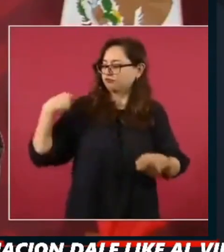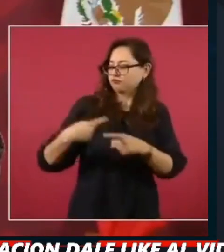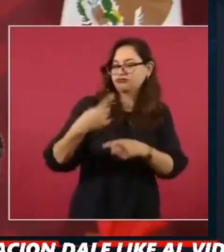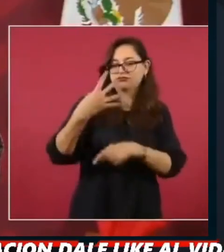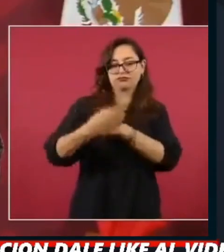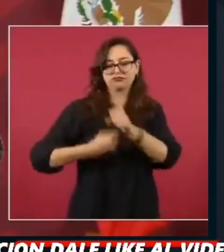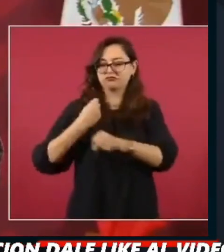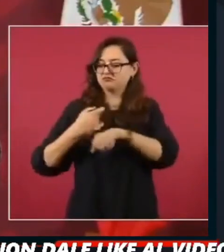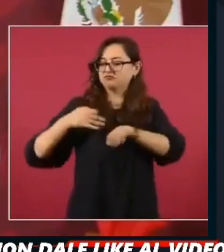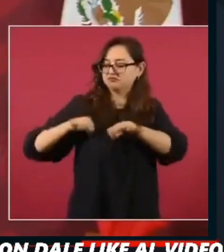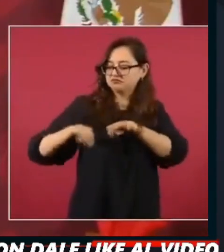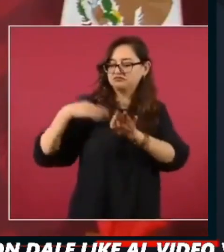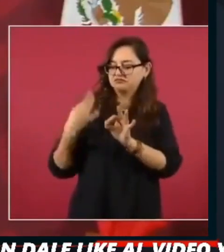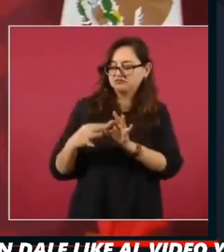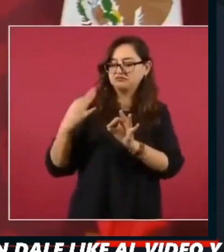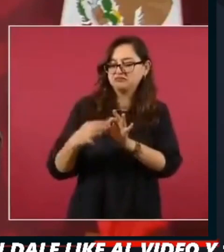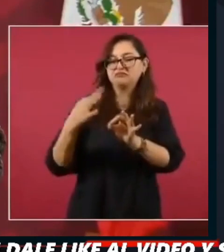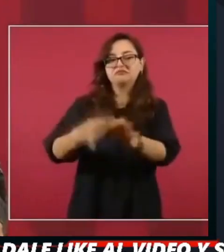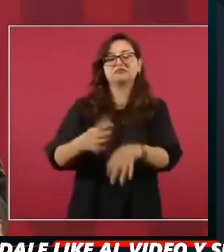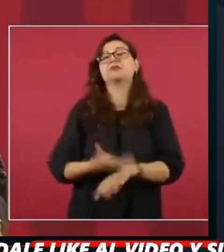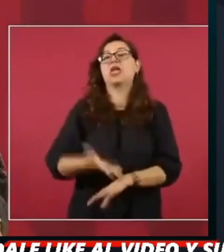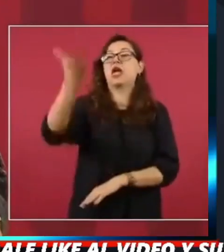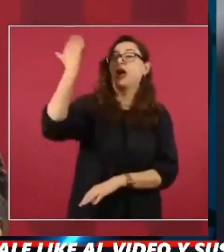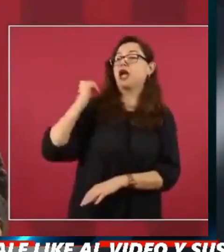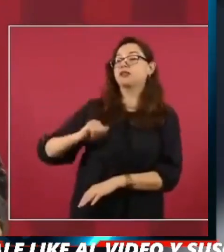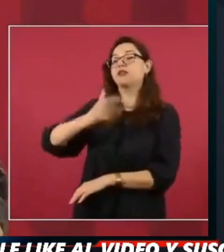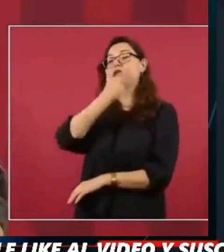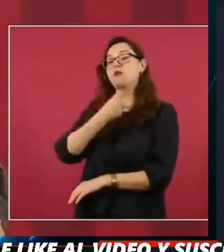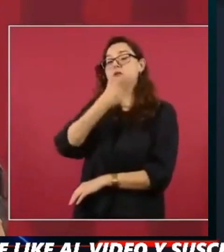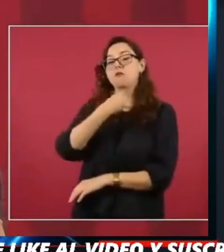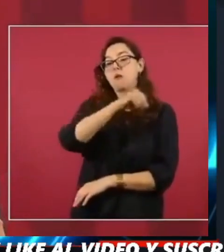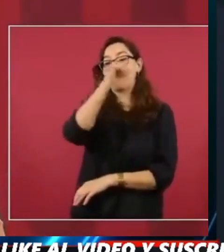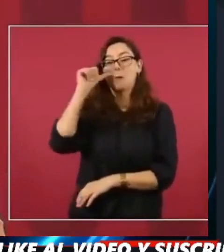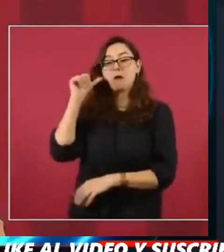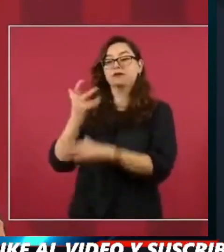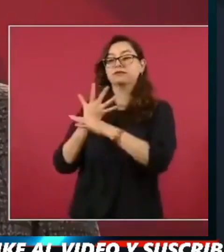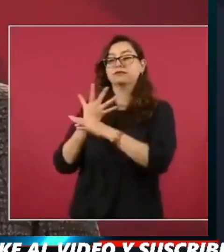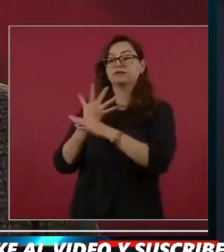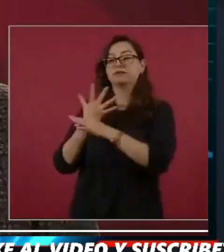Como decía Juárez, con el pueblo todo, sin el pueblo nada.